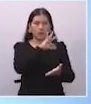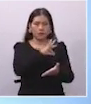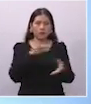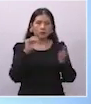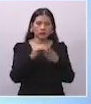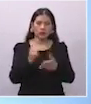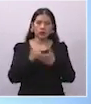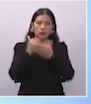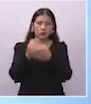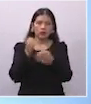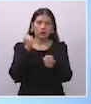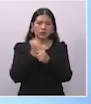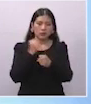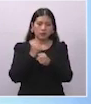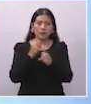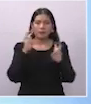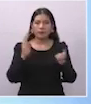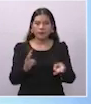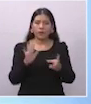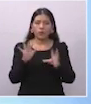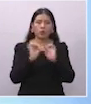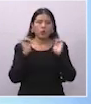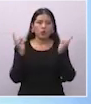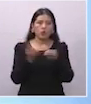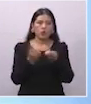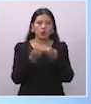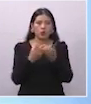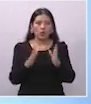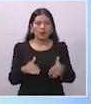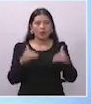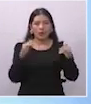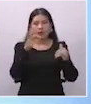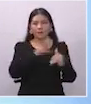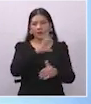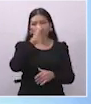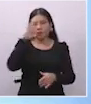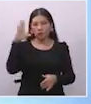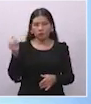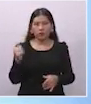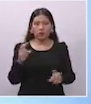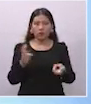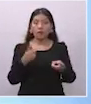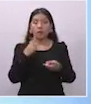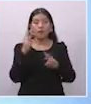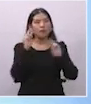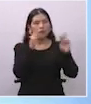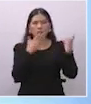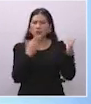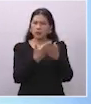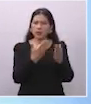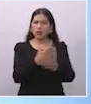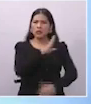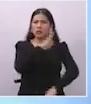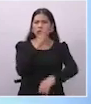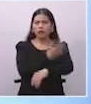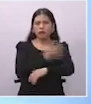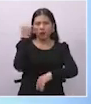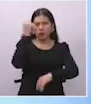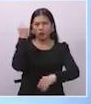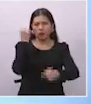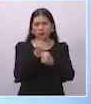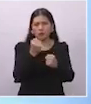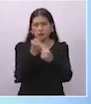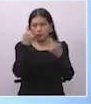económico nacional. Desde la Cámara de Industria, Comercio y Servicios de Cochabamba han destacado los esfuerzos que realiza el gobierno